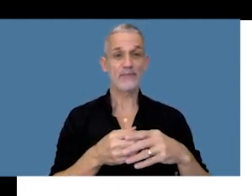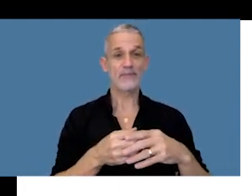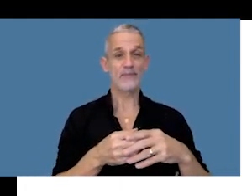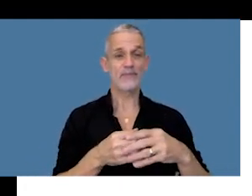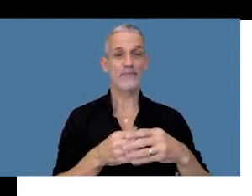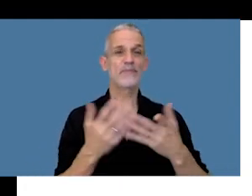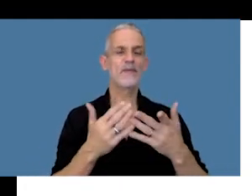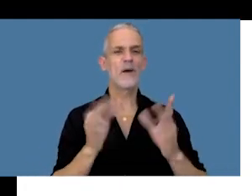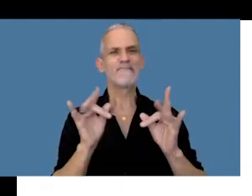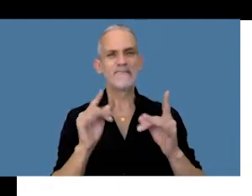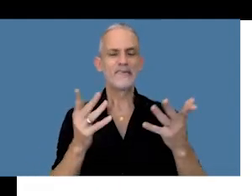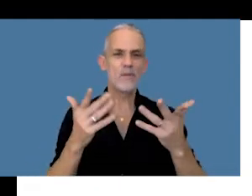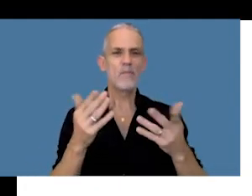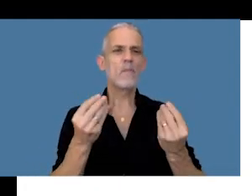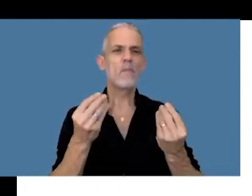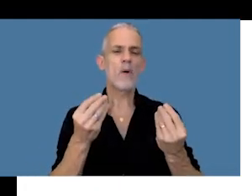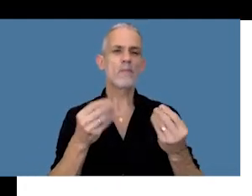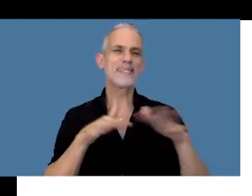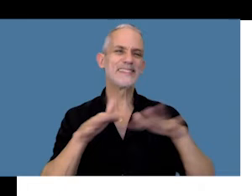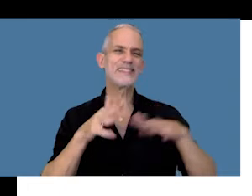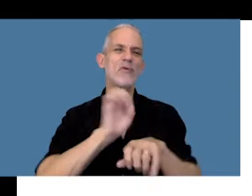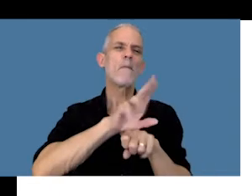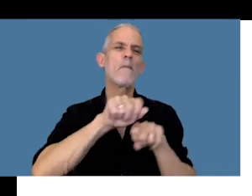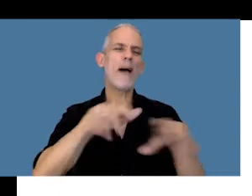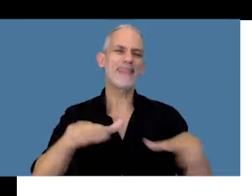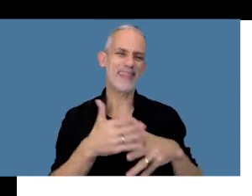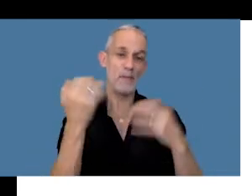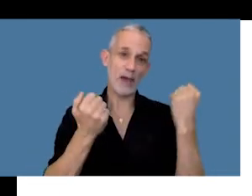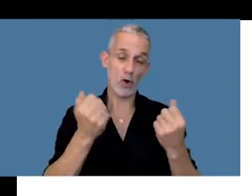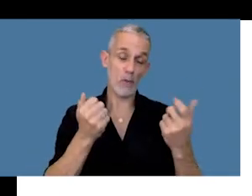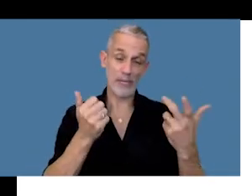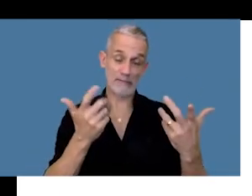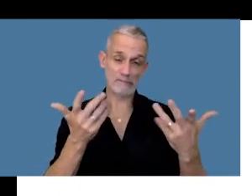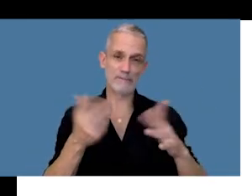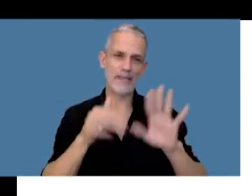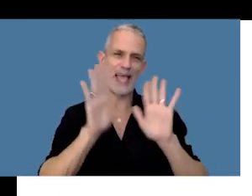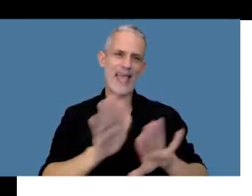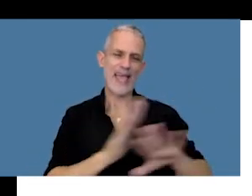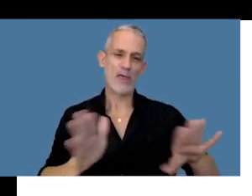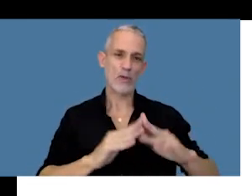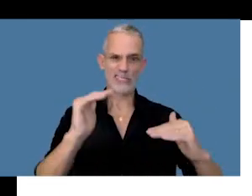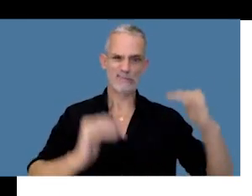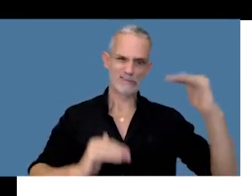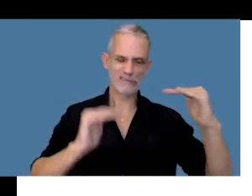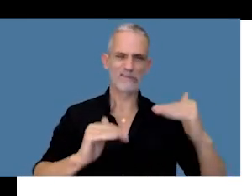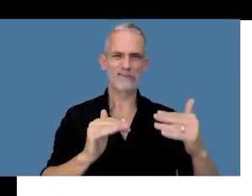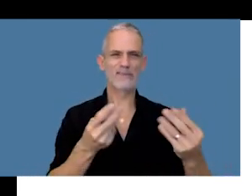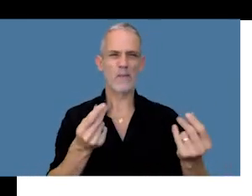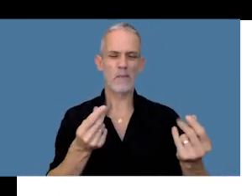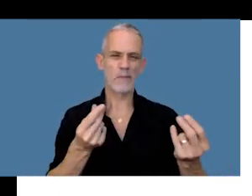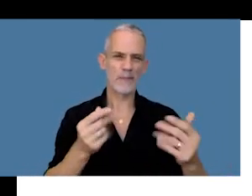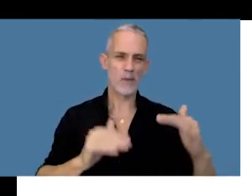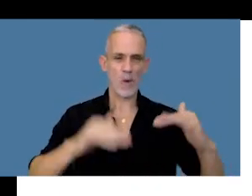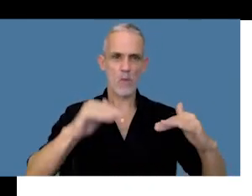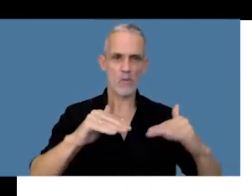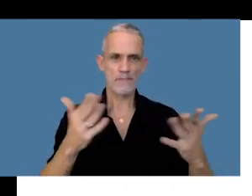las dificultades que trajo aparejada la situación de pandemia en la economía, había quedado un tanto desfasados los parámetros, además de